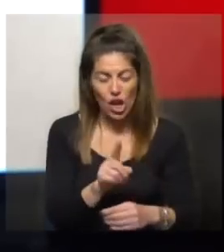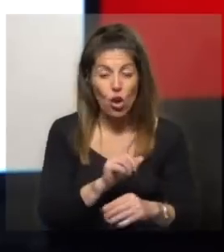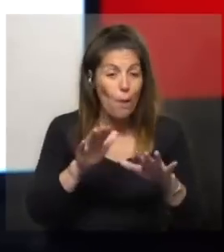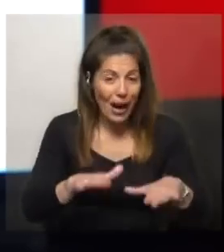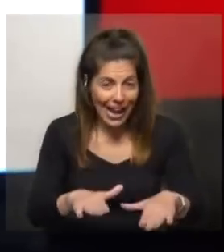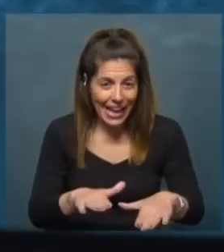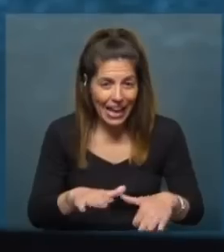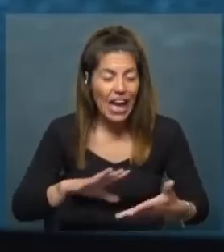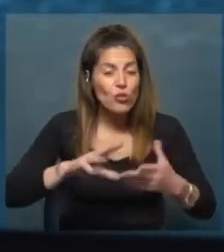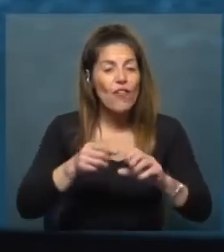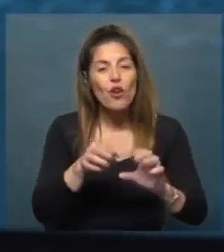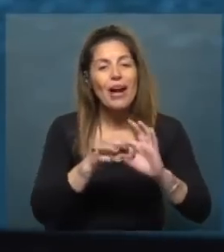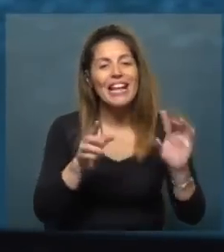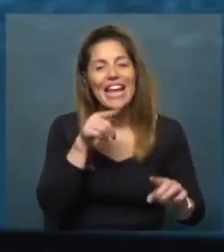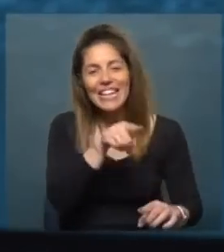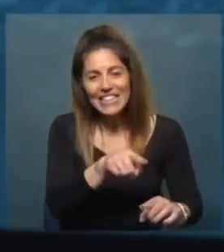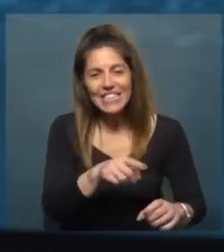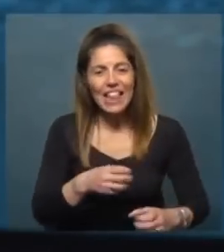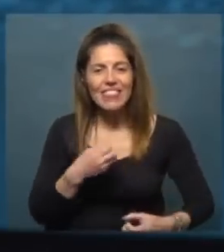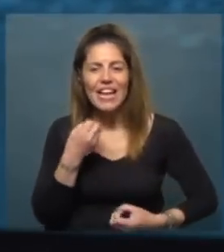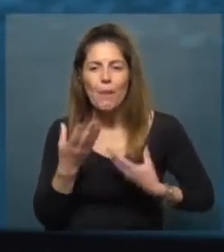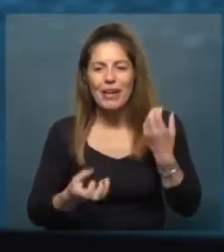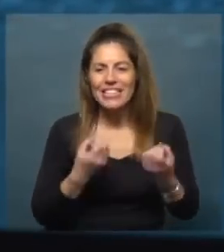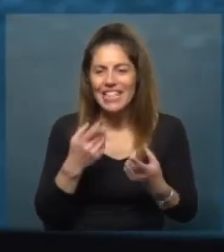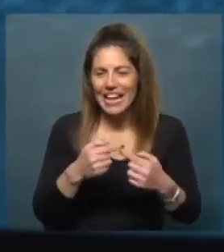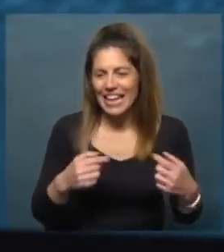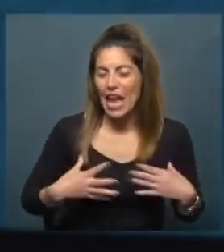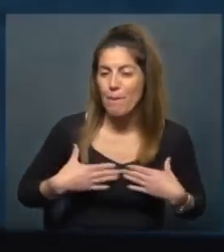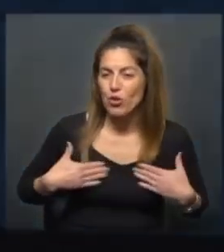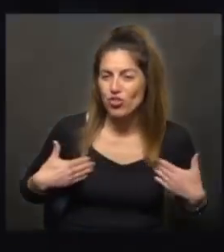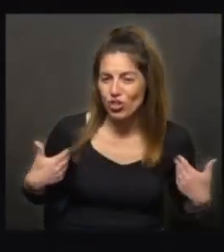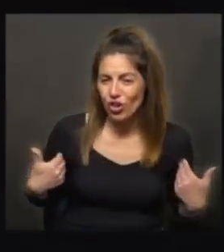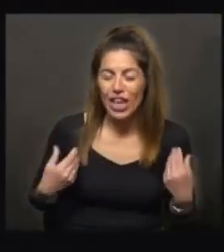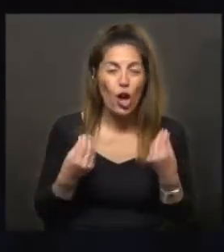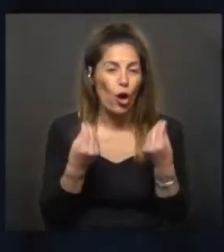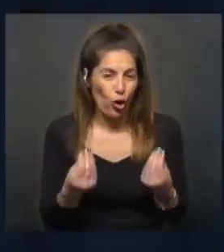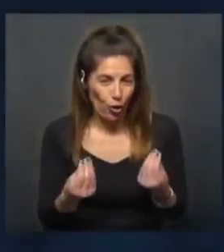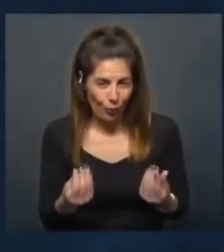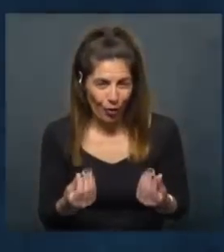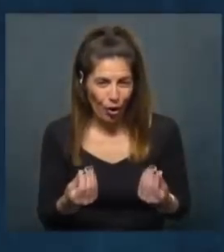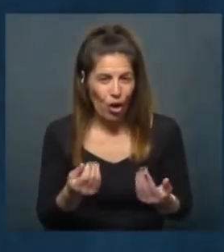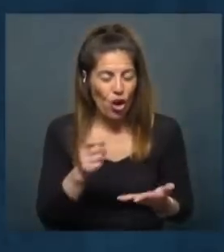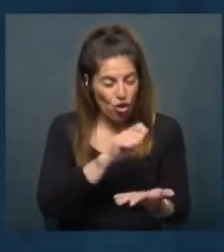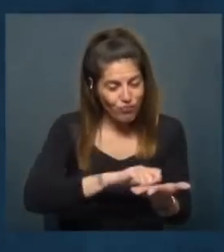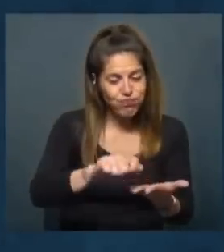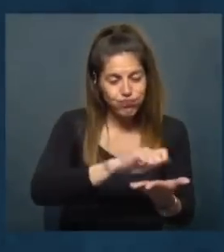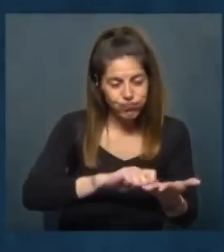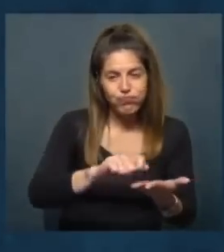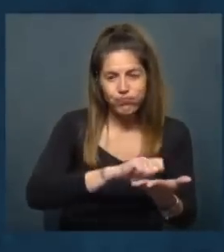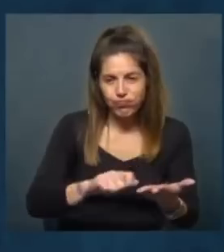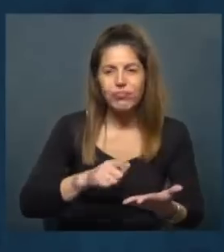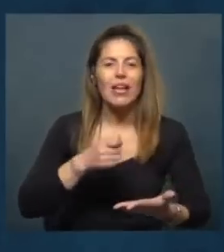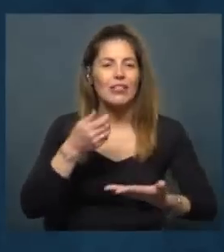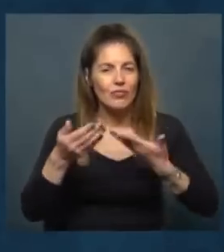clarísima en ella de catalizar emociones A través de del canto y de